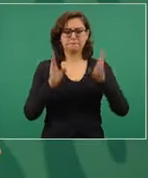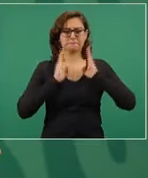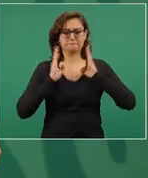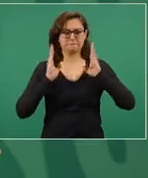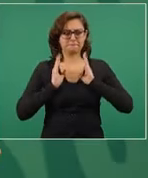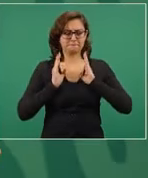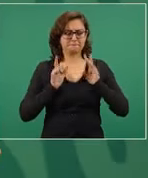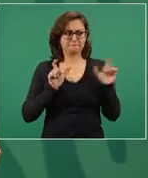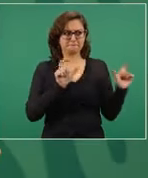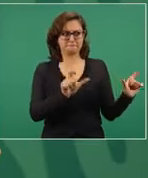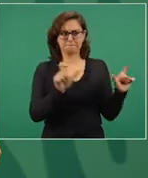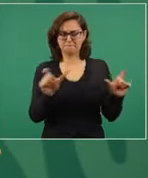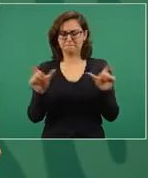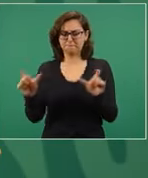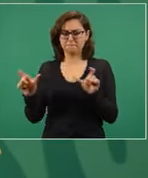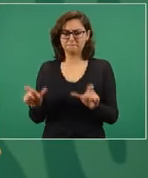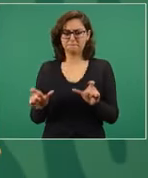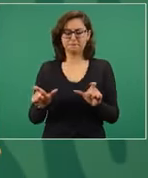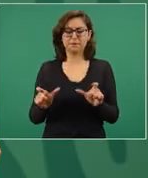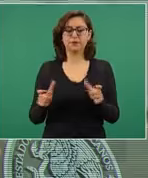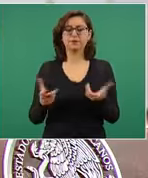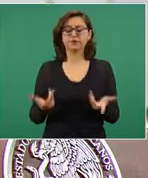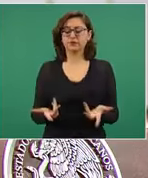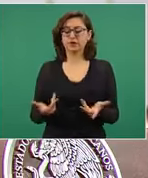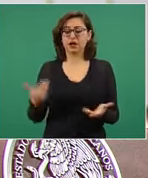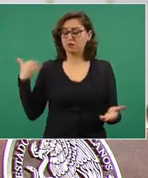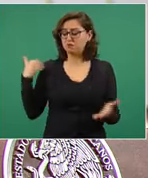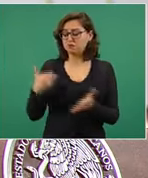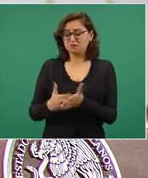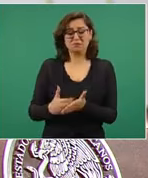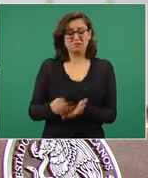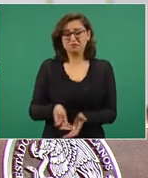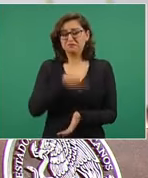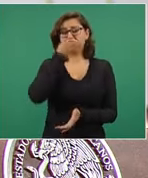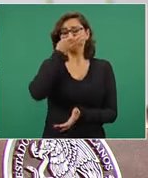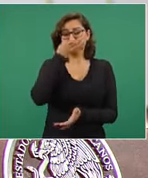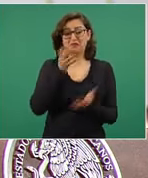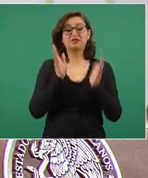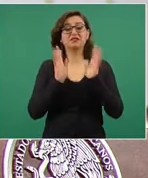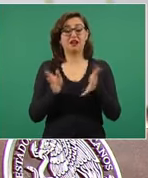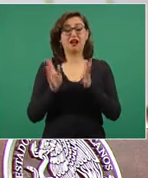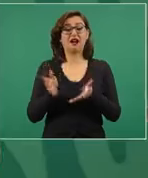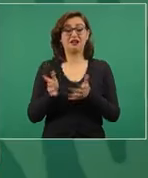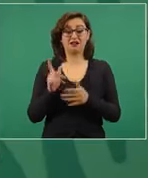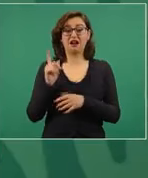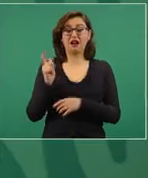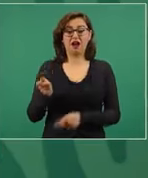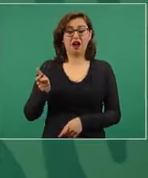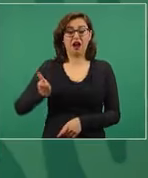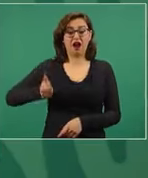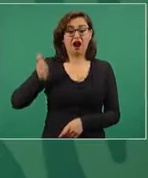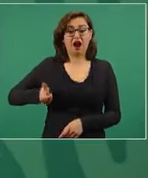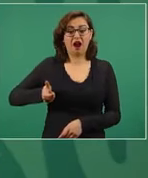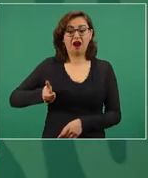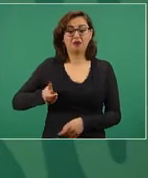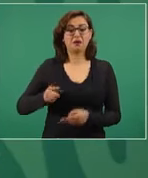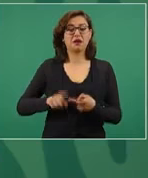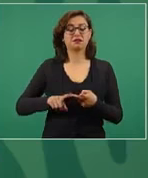aduanas, se han logrado confiscaciones de